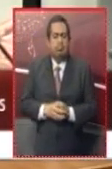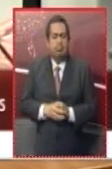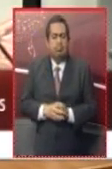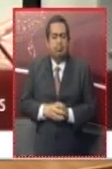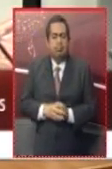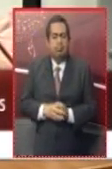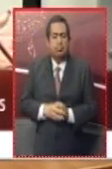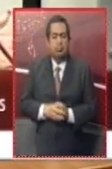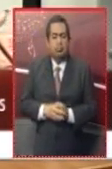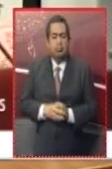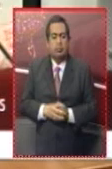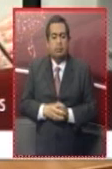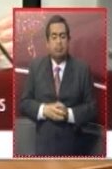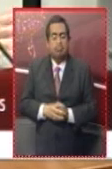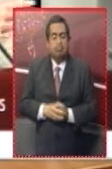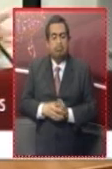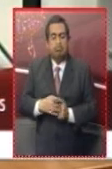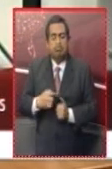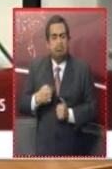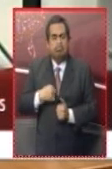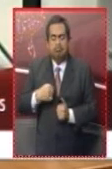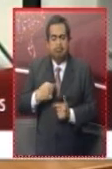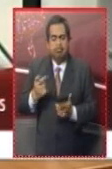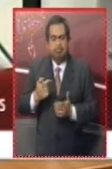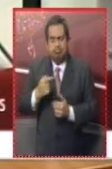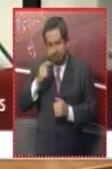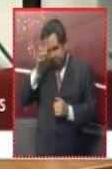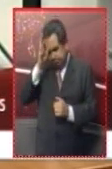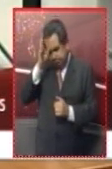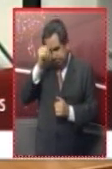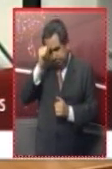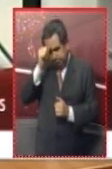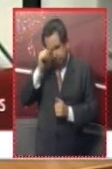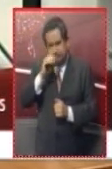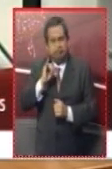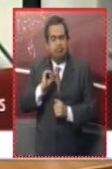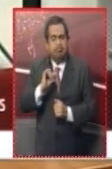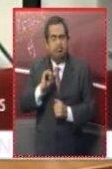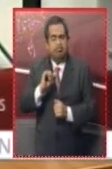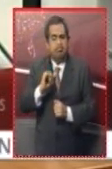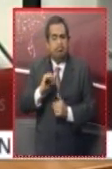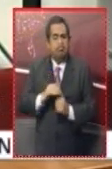si estoy de acuerdo